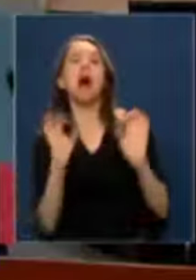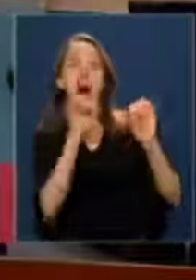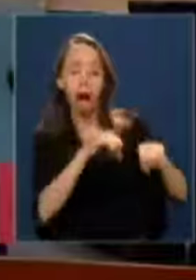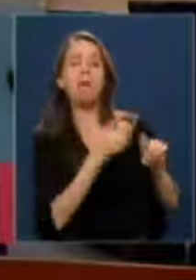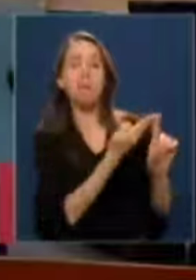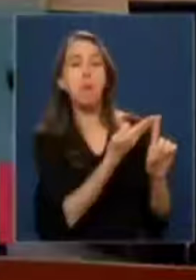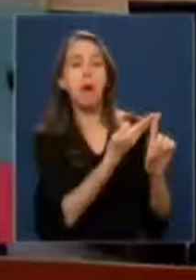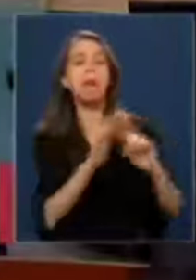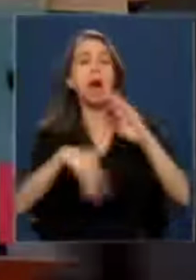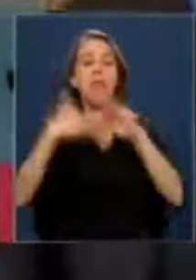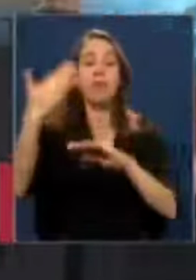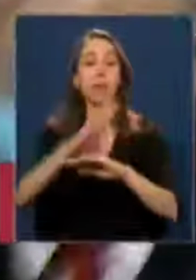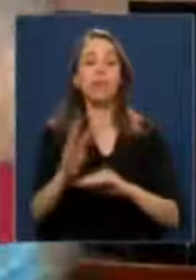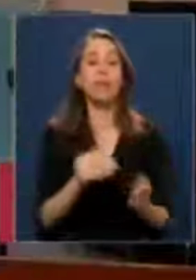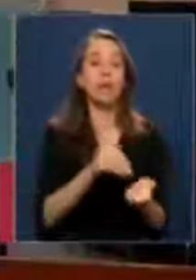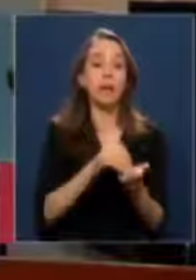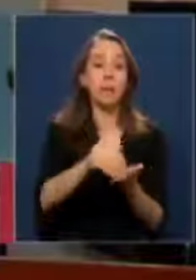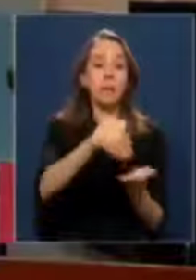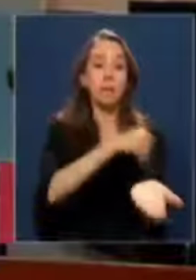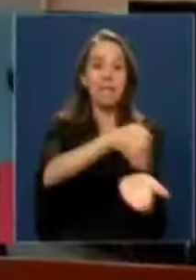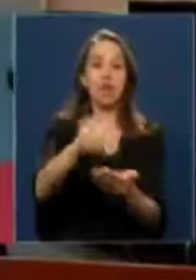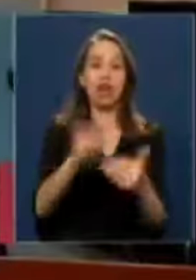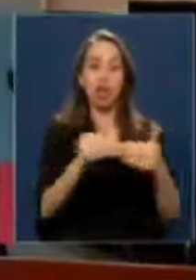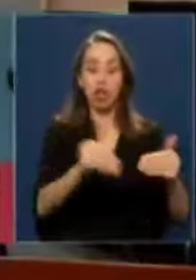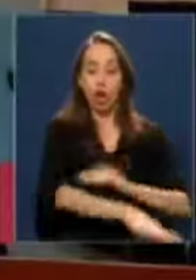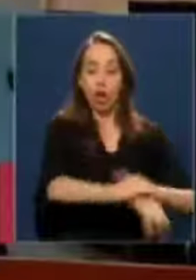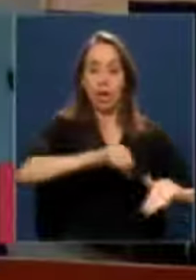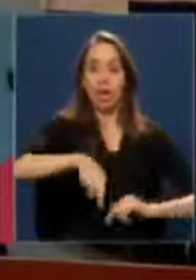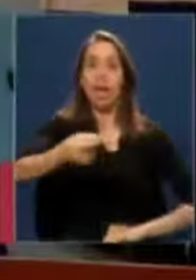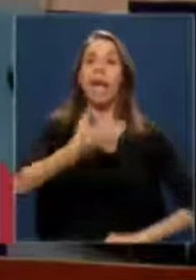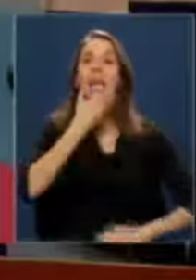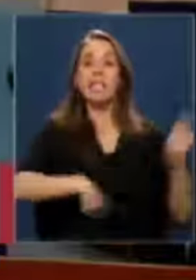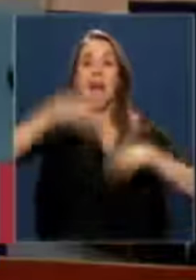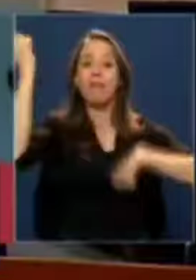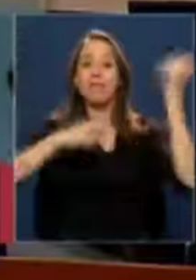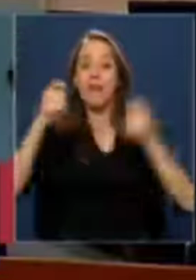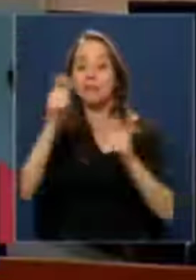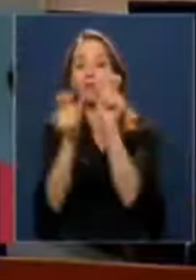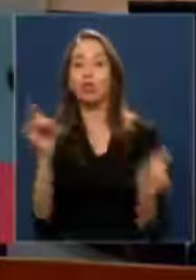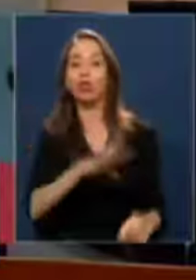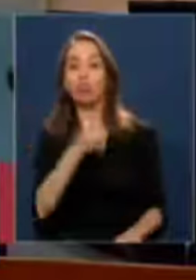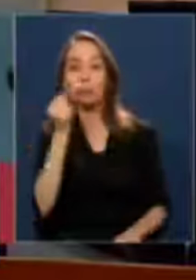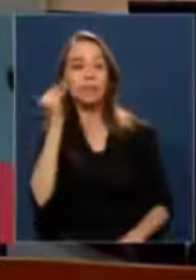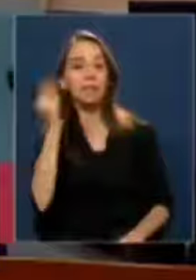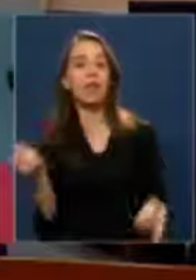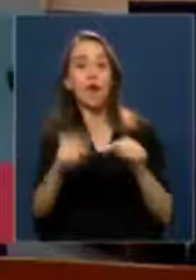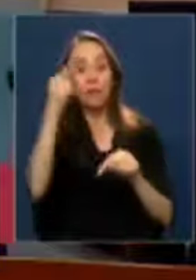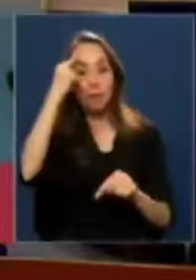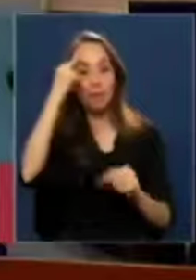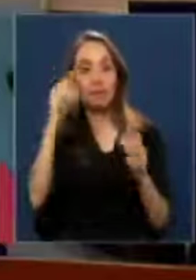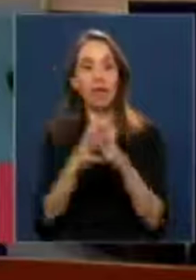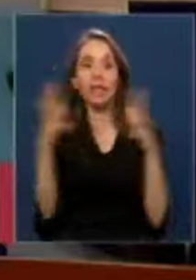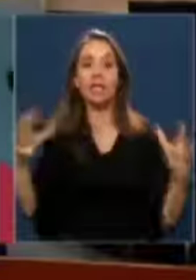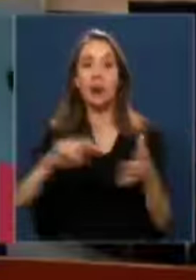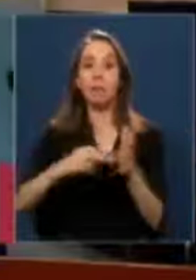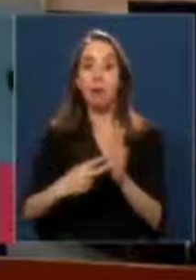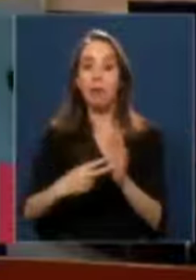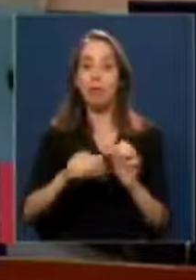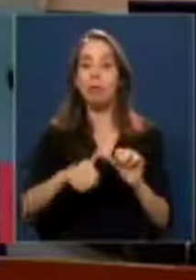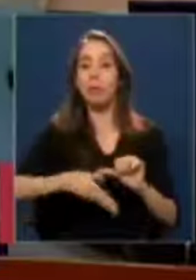porque después de gastados los miles de millones de dólares esta próxima navidad las chilenas y chilenos volverán a pensar en el gran problema